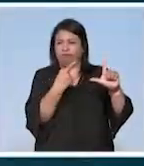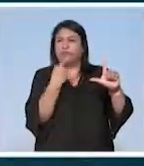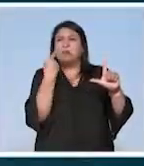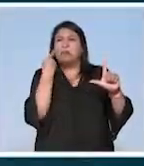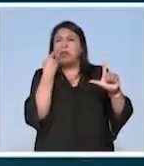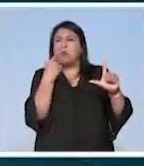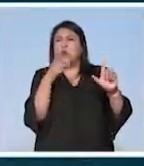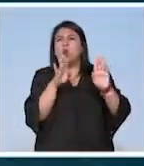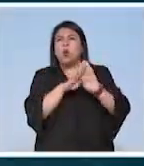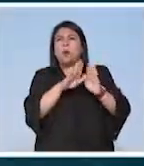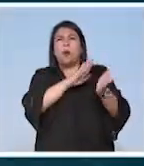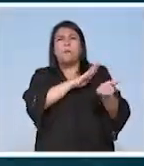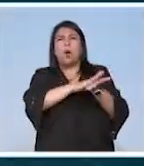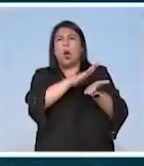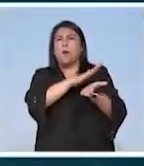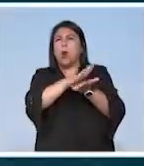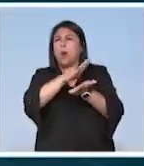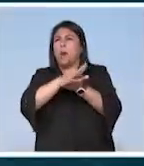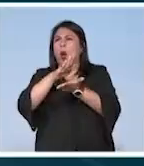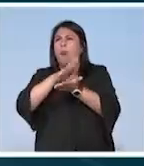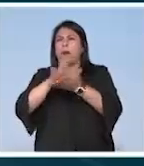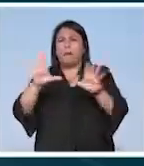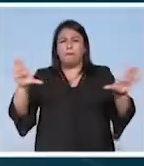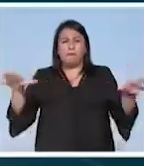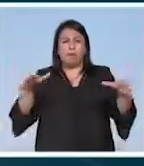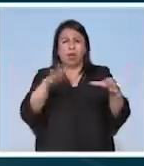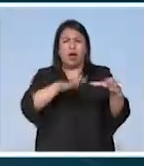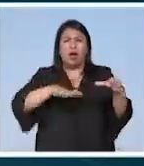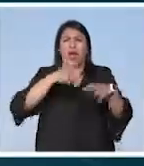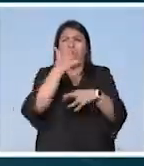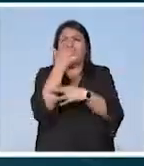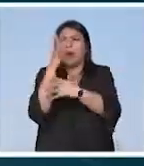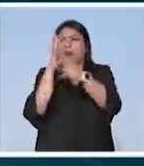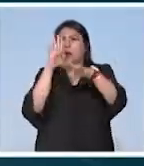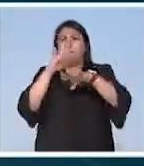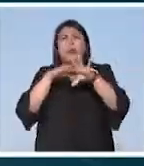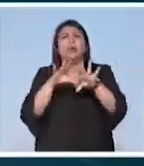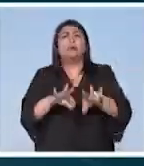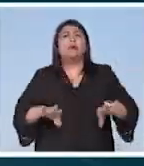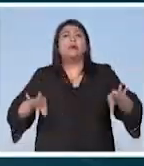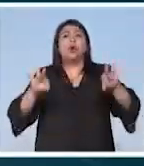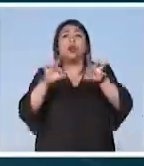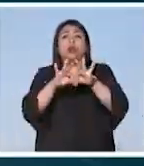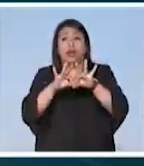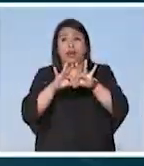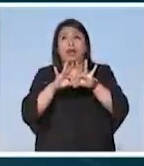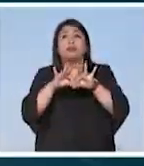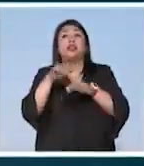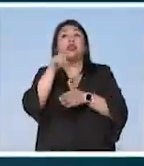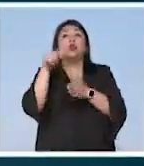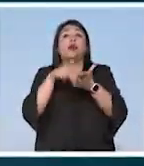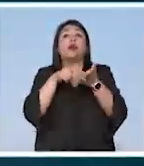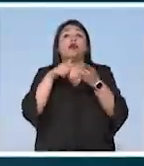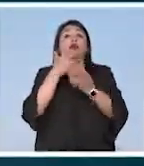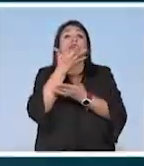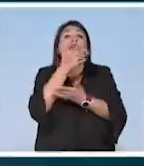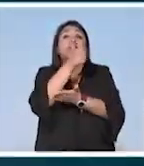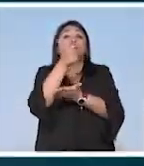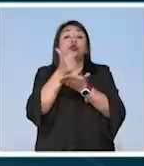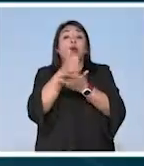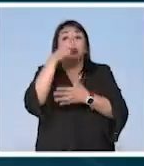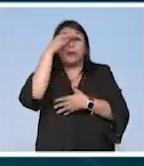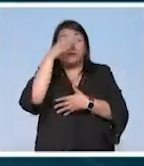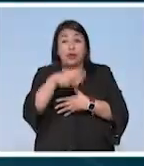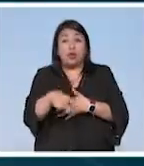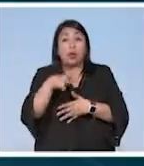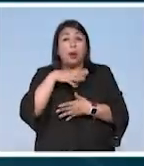Reflejan la devastación que sufre uno de los ecosistemas forestales más importantes alrededor de la Ciudad de México, que